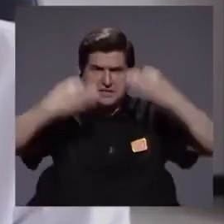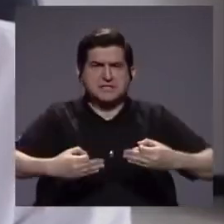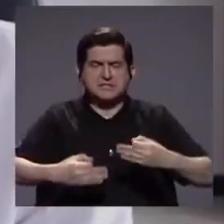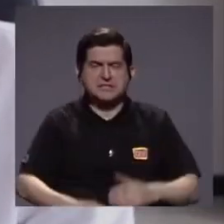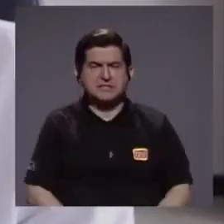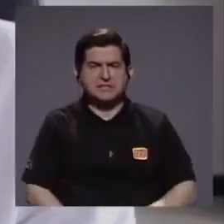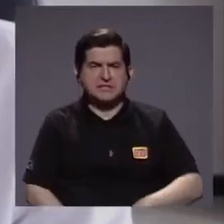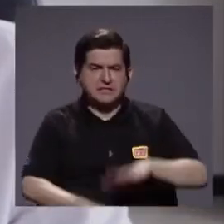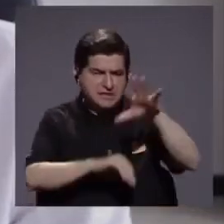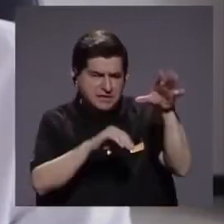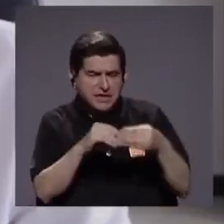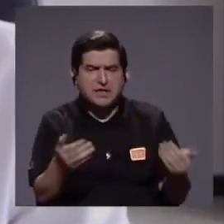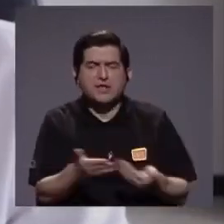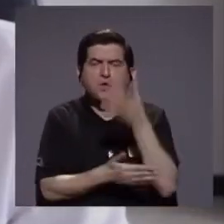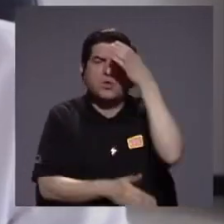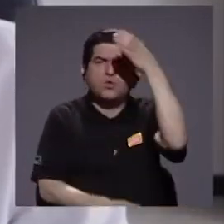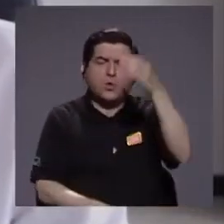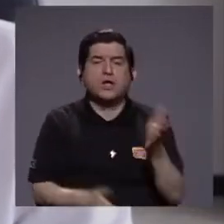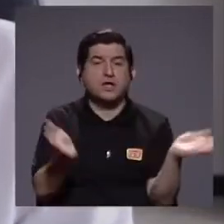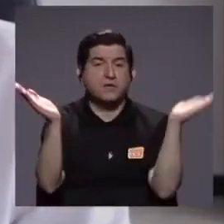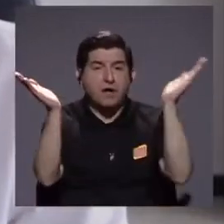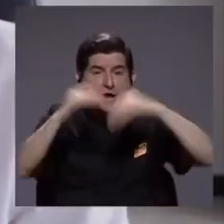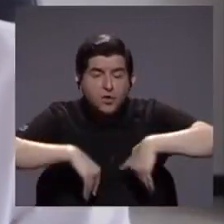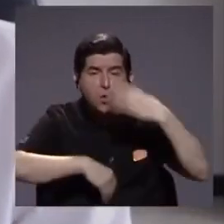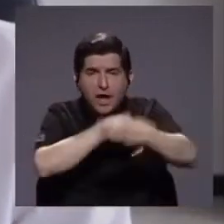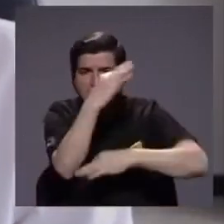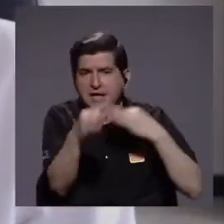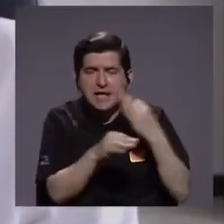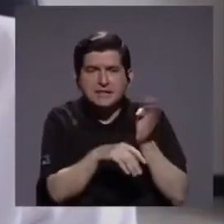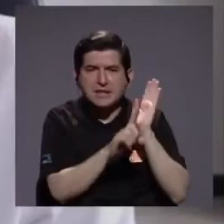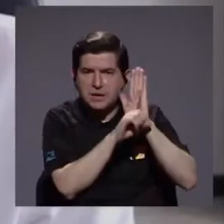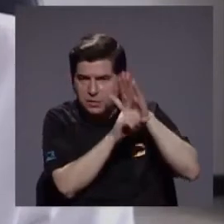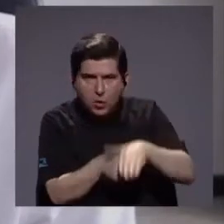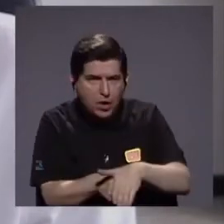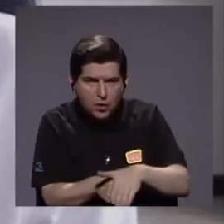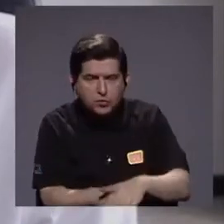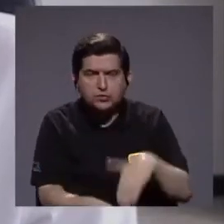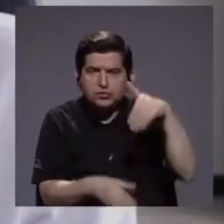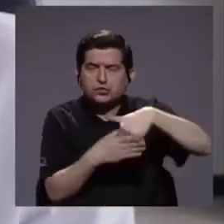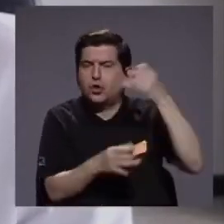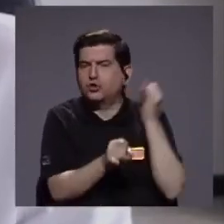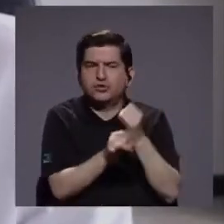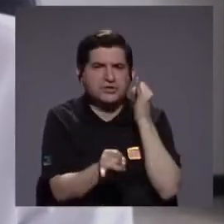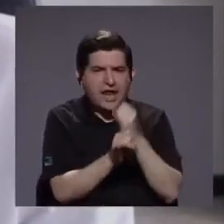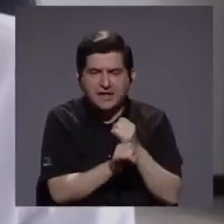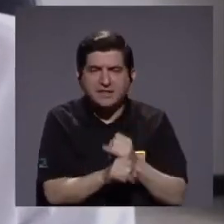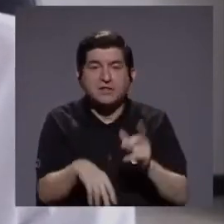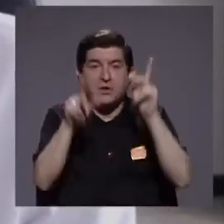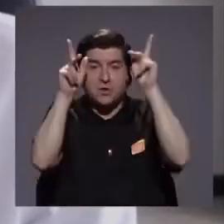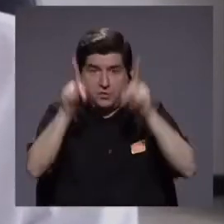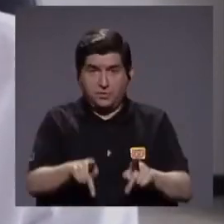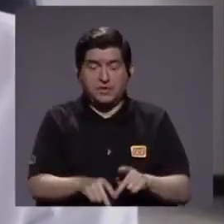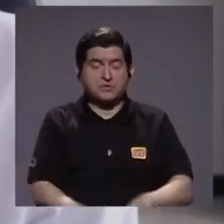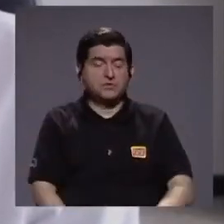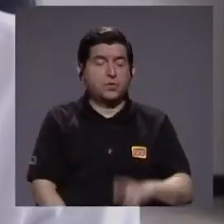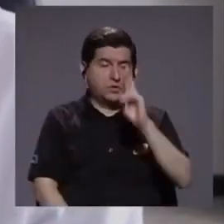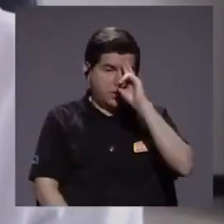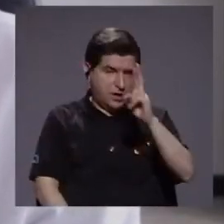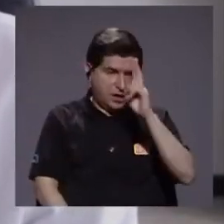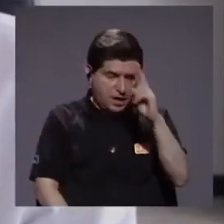para incorporar una nueva cultura donde no exista ningún tipo de acoso en la institución y las personas sean